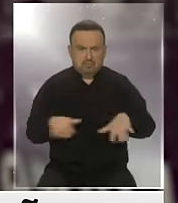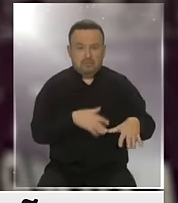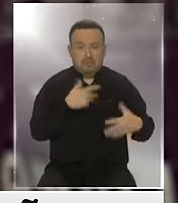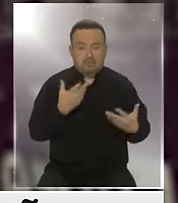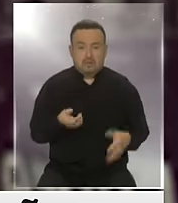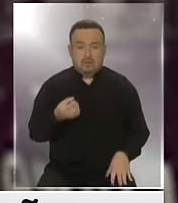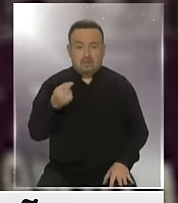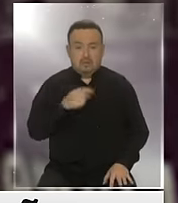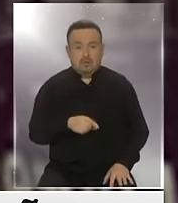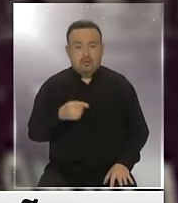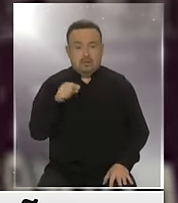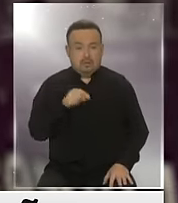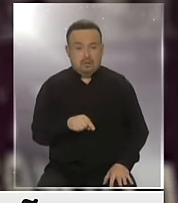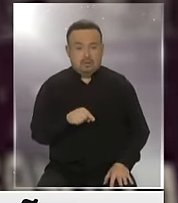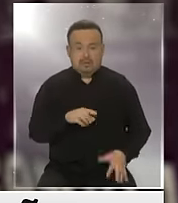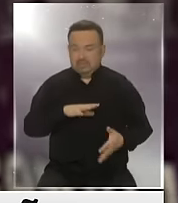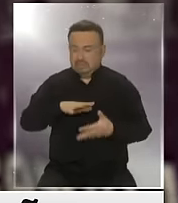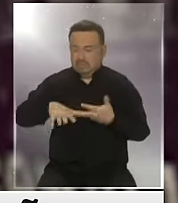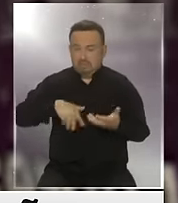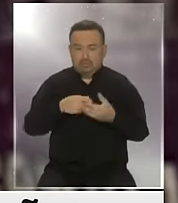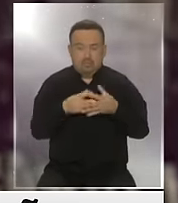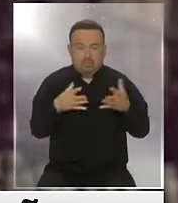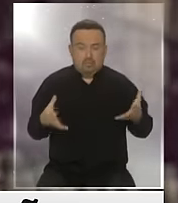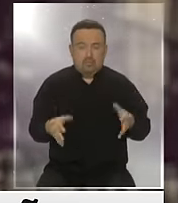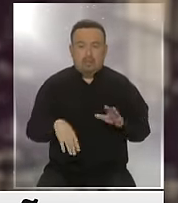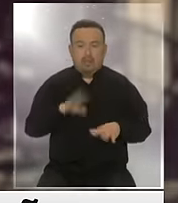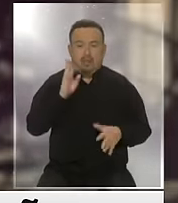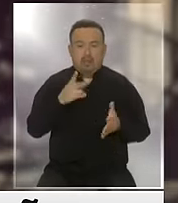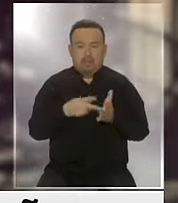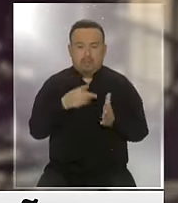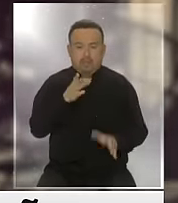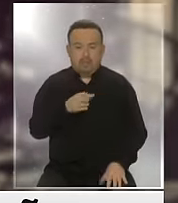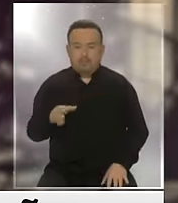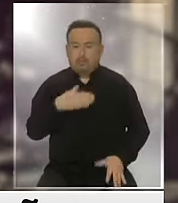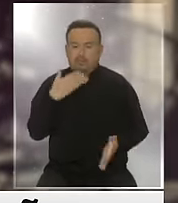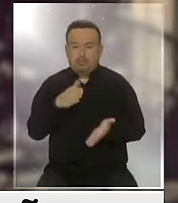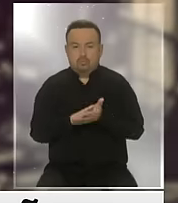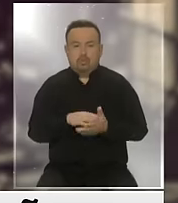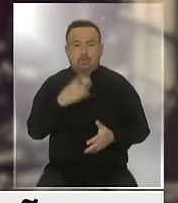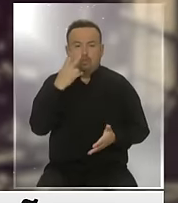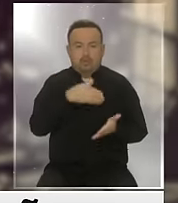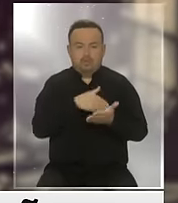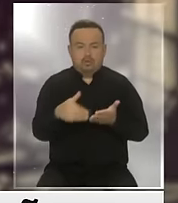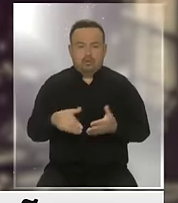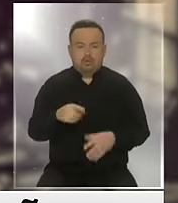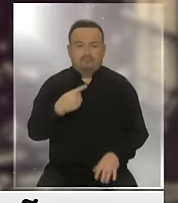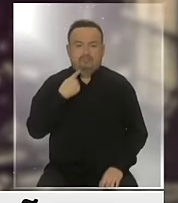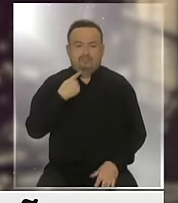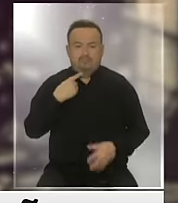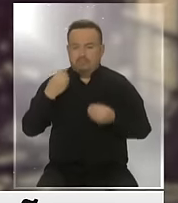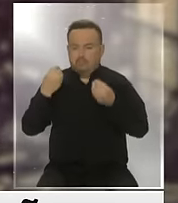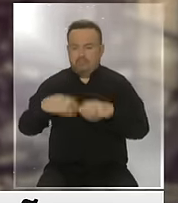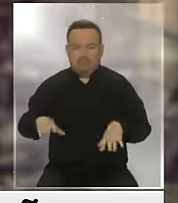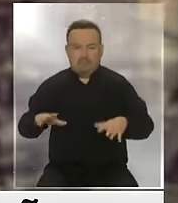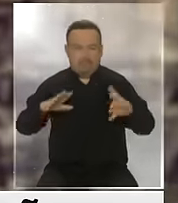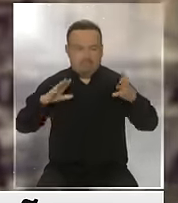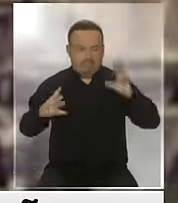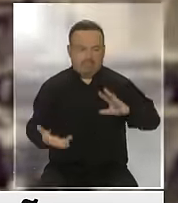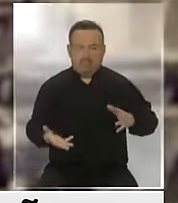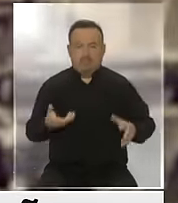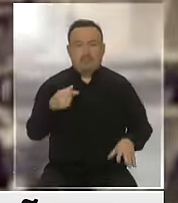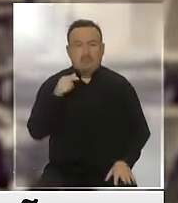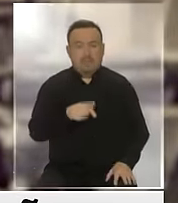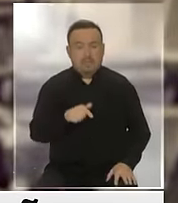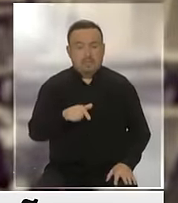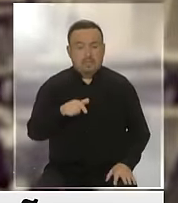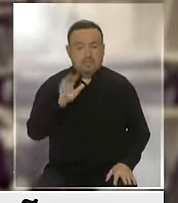Las cifras finales de estos hechos arrojaron más de 2.000 muertos y 2 millones de damnificados. Aquella jornada